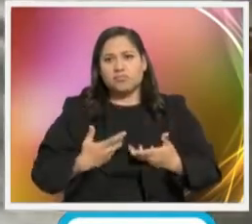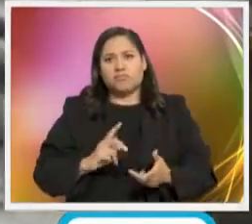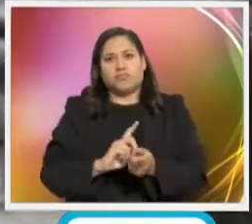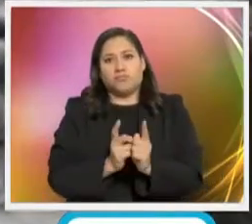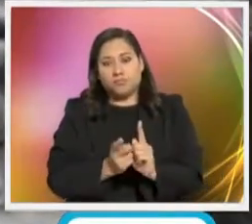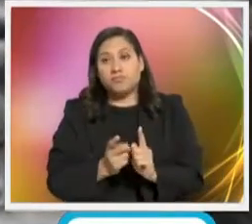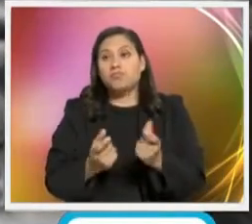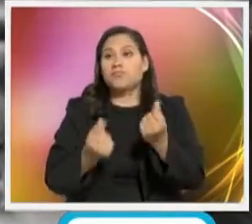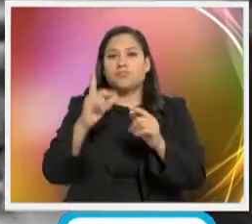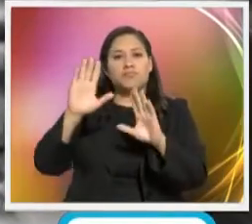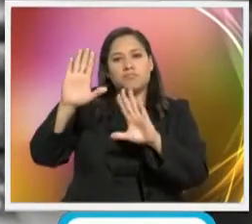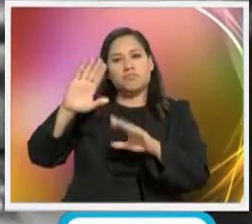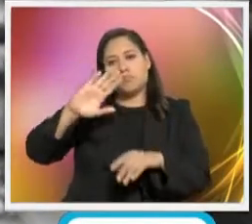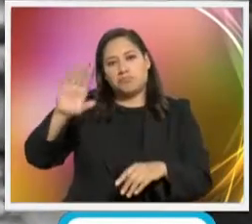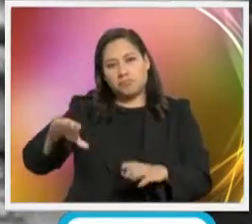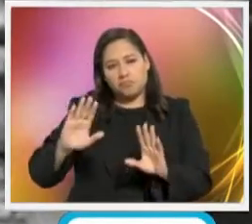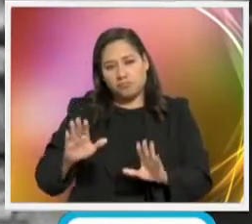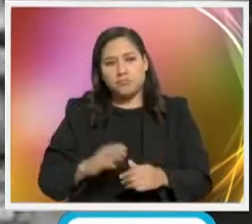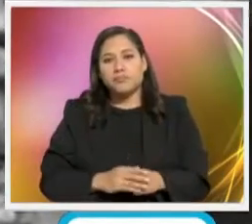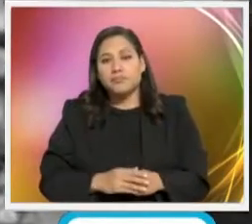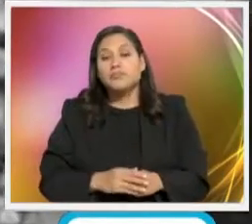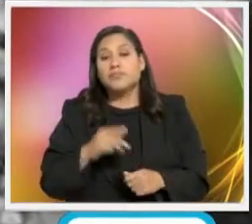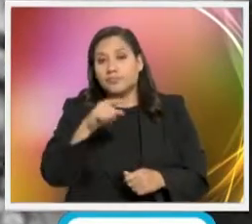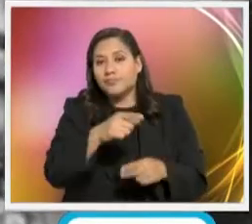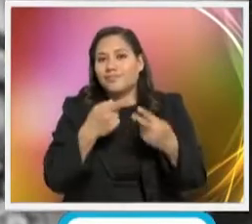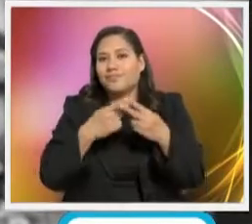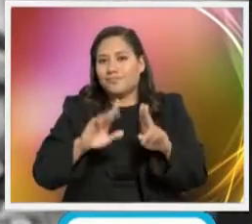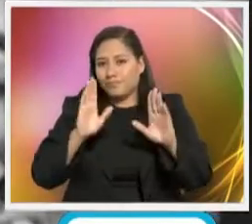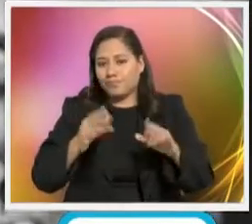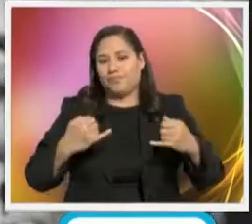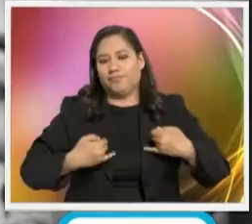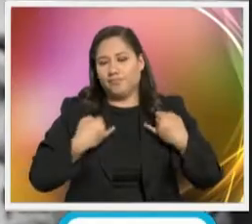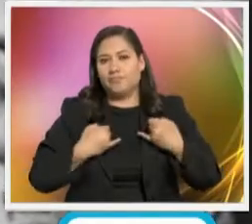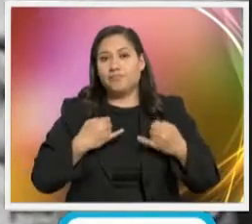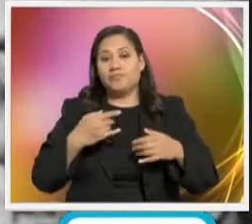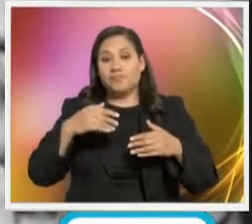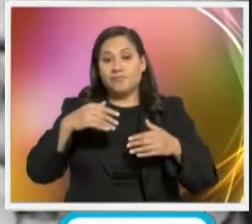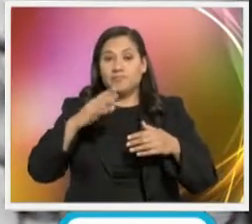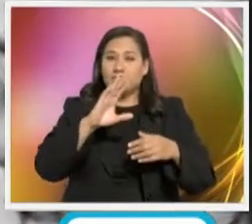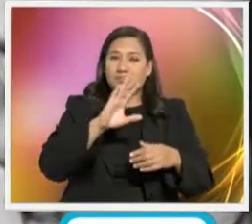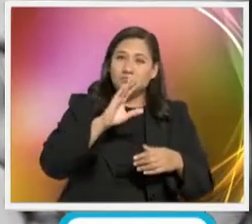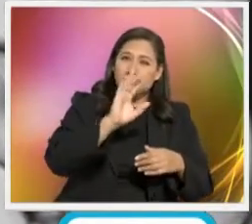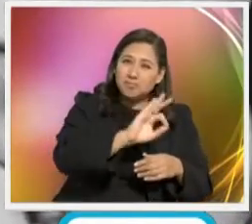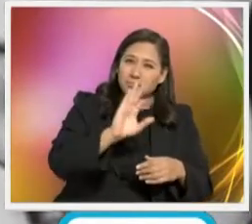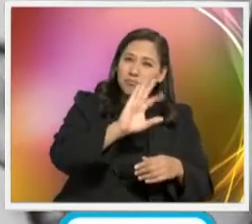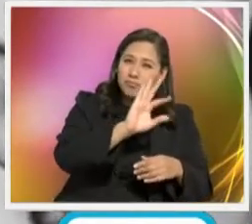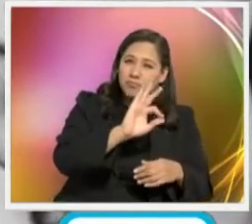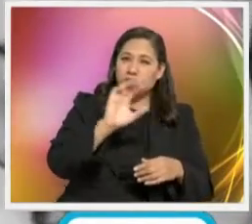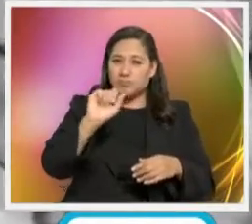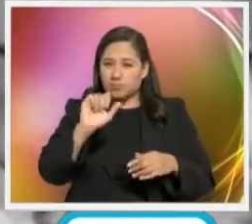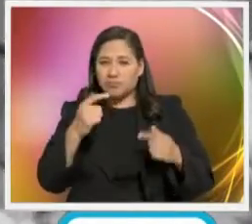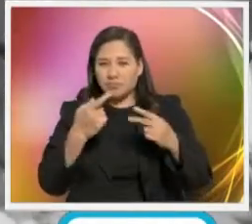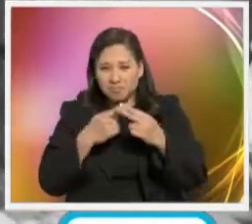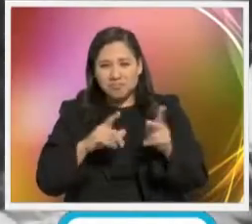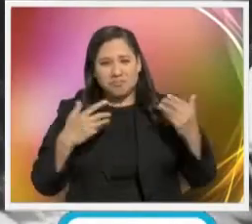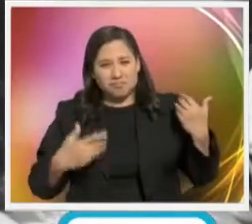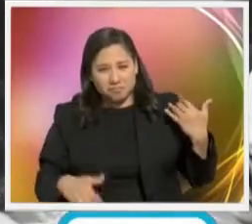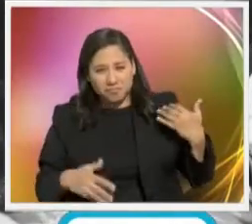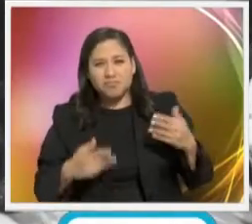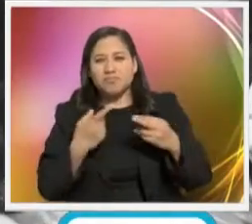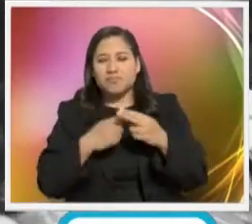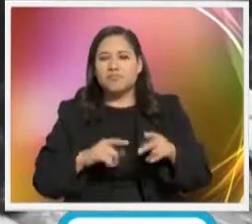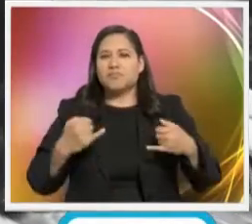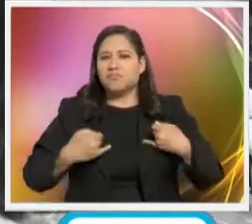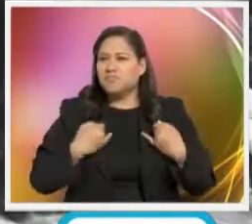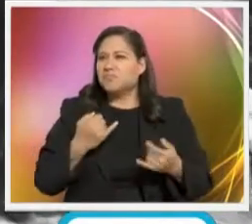afectados, y los que no, pues no. Entonces, ahí fue donde ya empezaron los jóvenes a partir de los 40, 60, en donde empezó el rock, donde empezaron los jóvenes